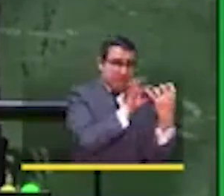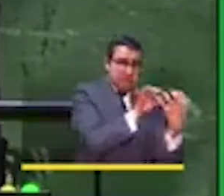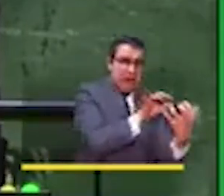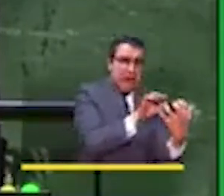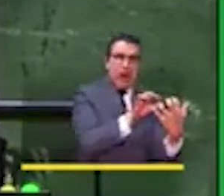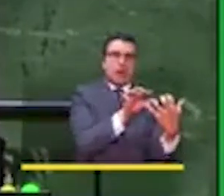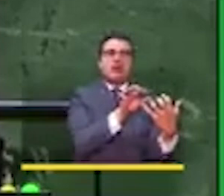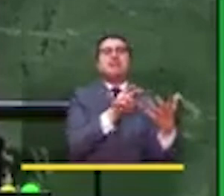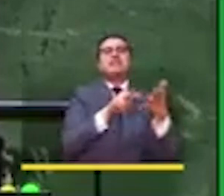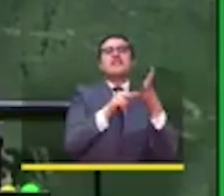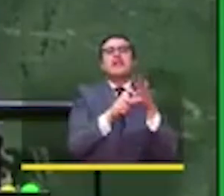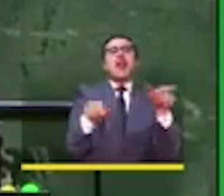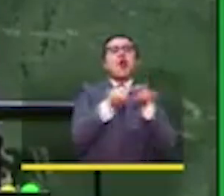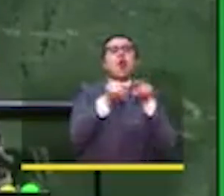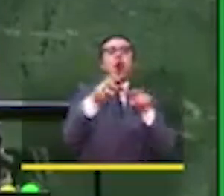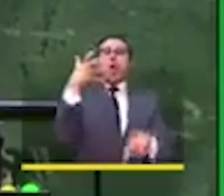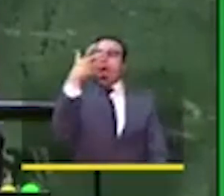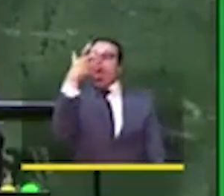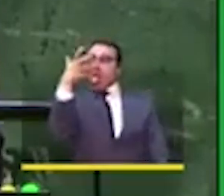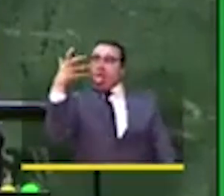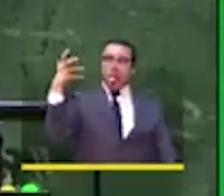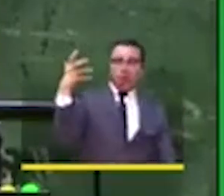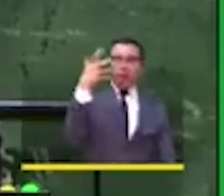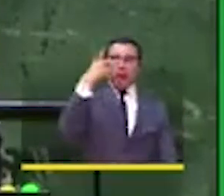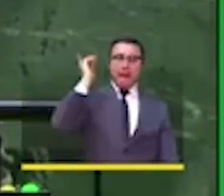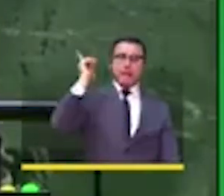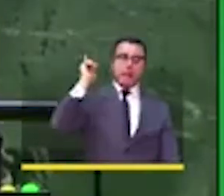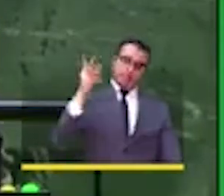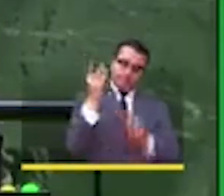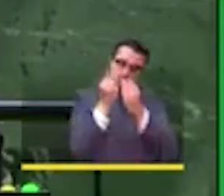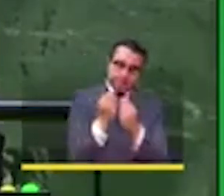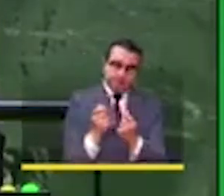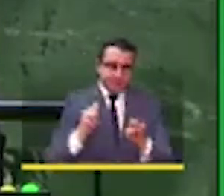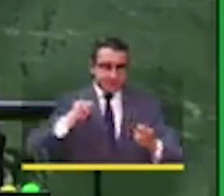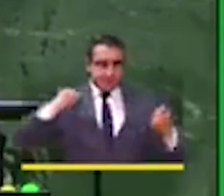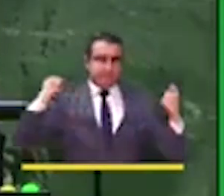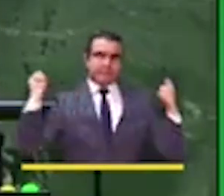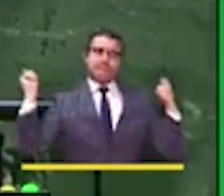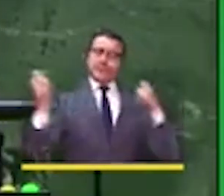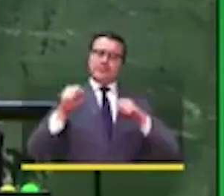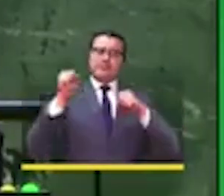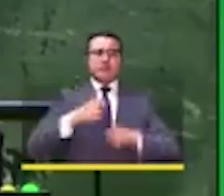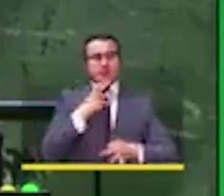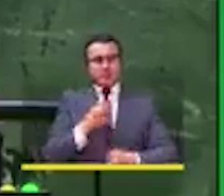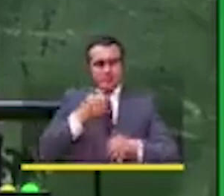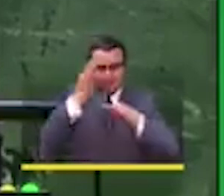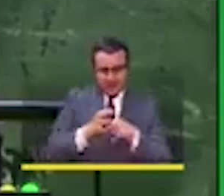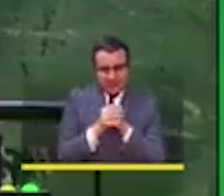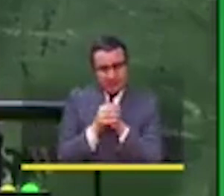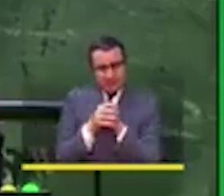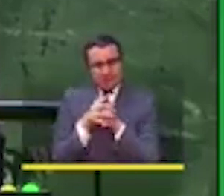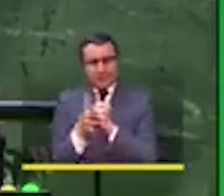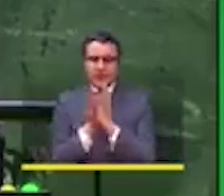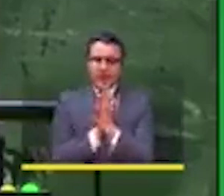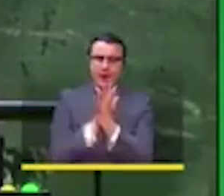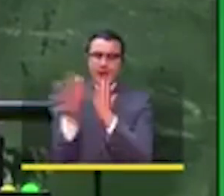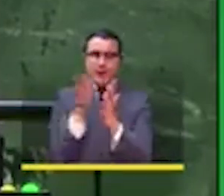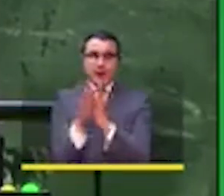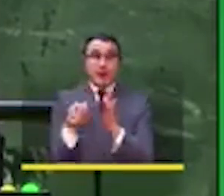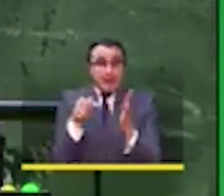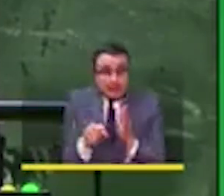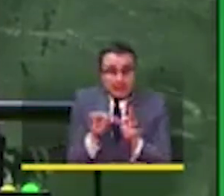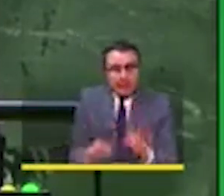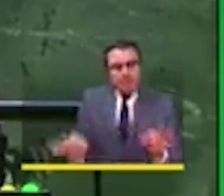la hipocresía como práctica política, porque podríamos ser sinceros, virtud sin la